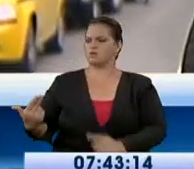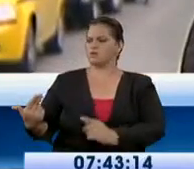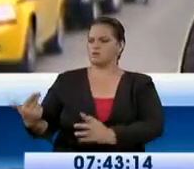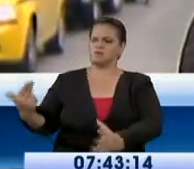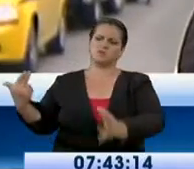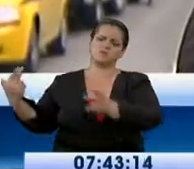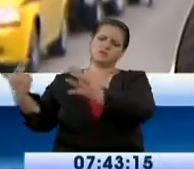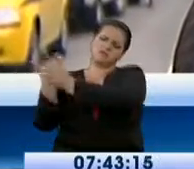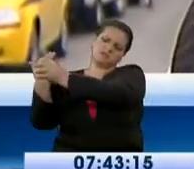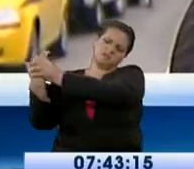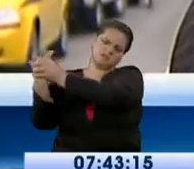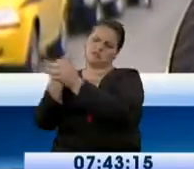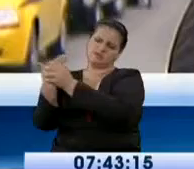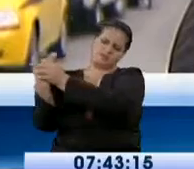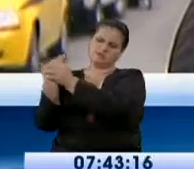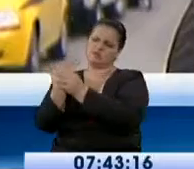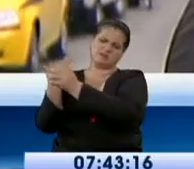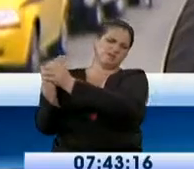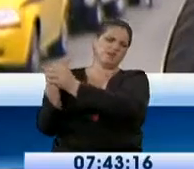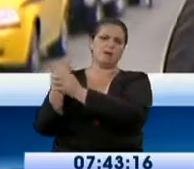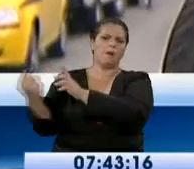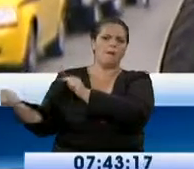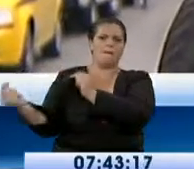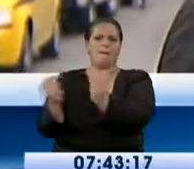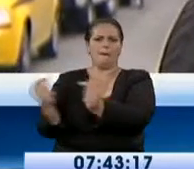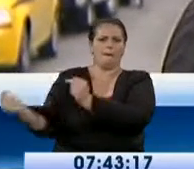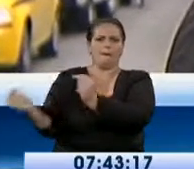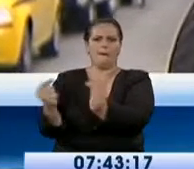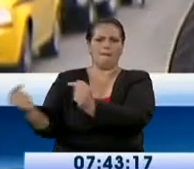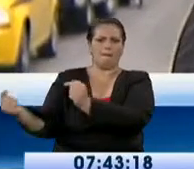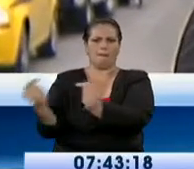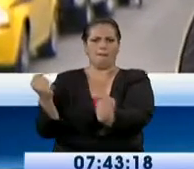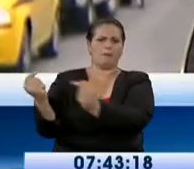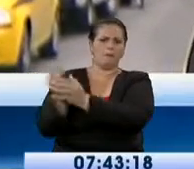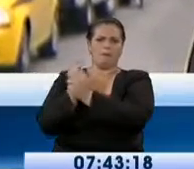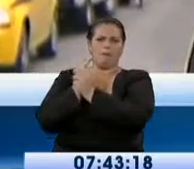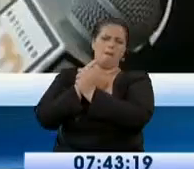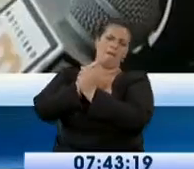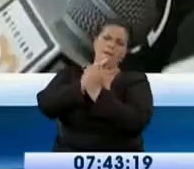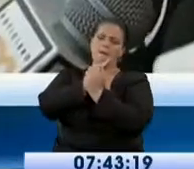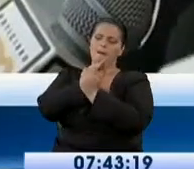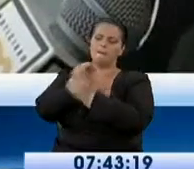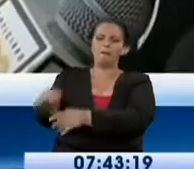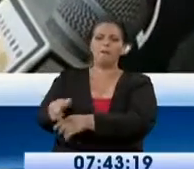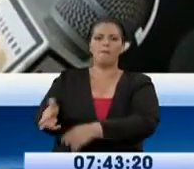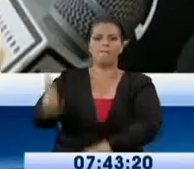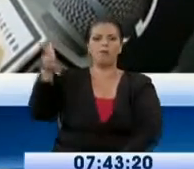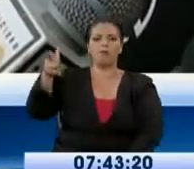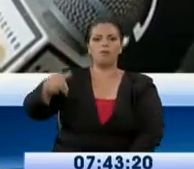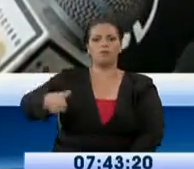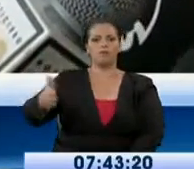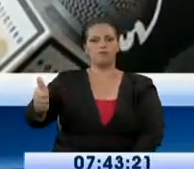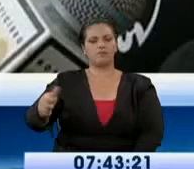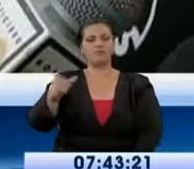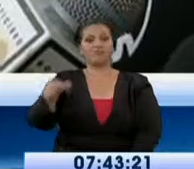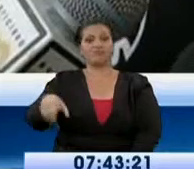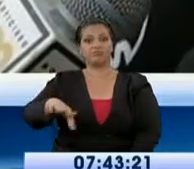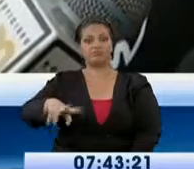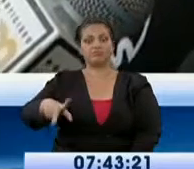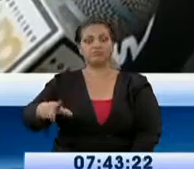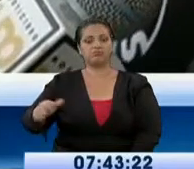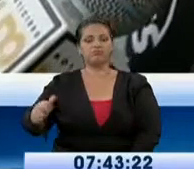Vamos a verificar. Lamentablemente el estado es crítico y no podemos conversar con la persona. Entonces ahí pararon la moto en media calle.